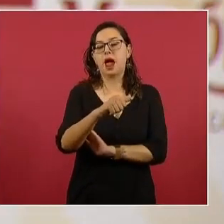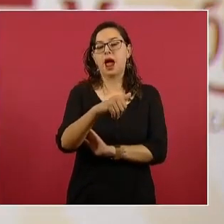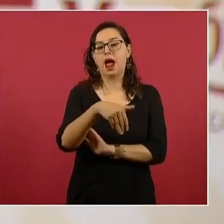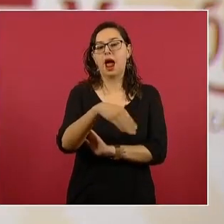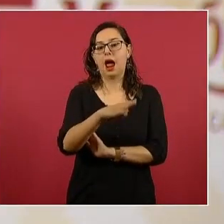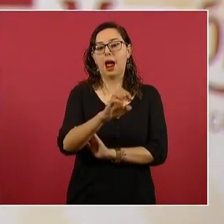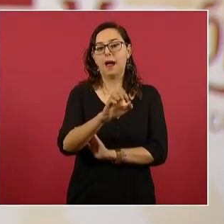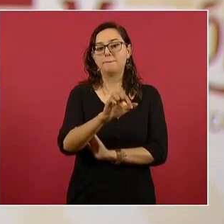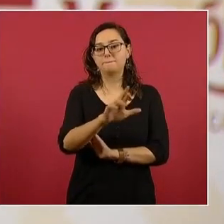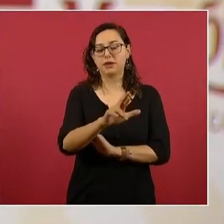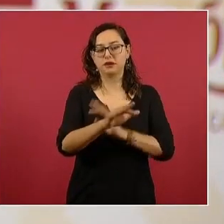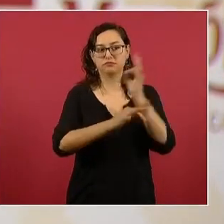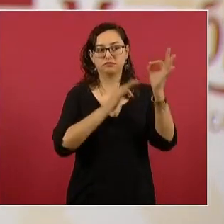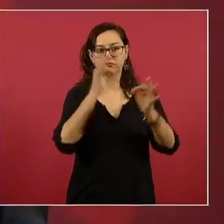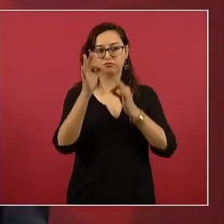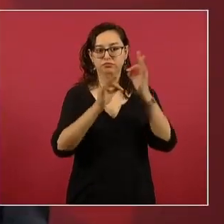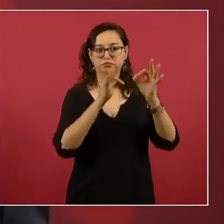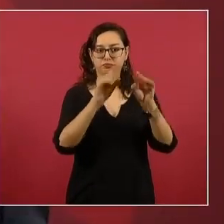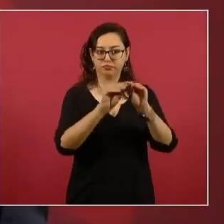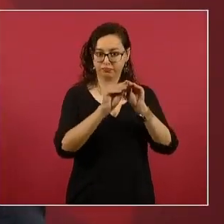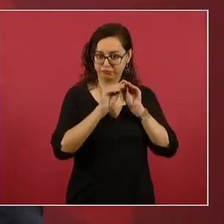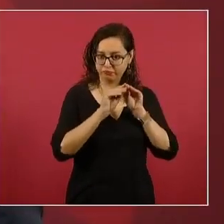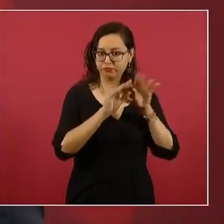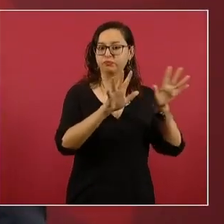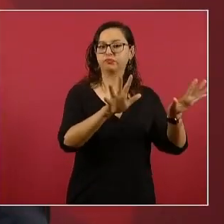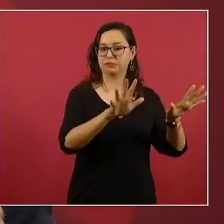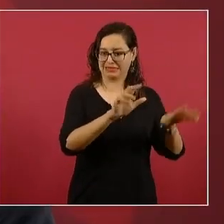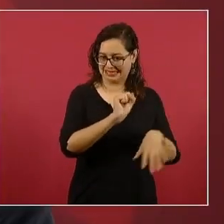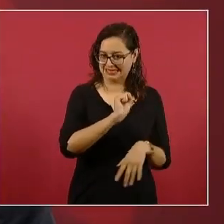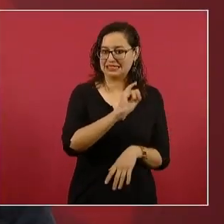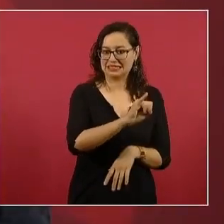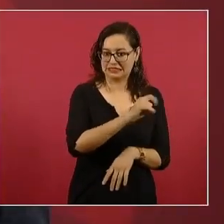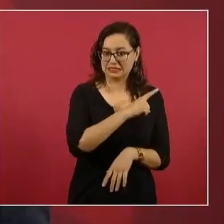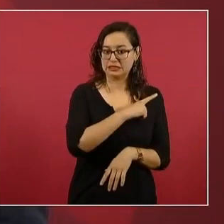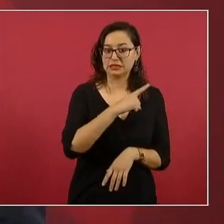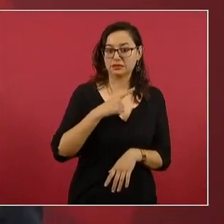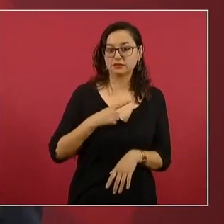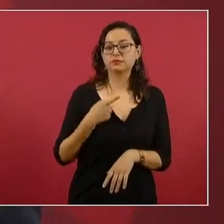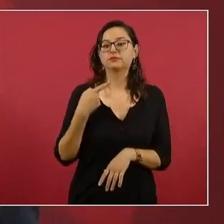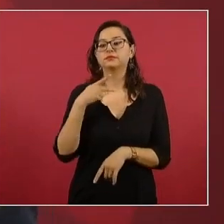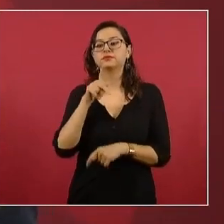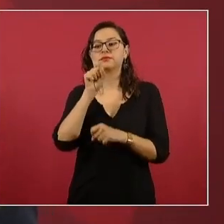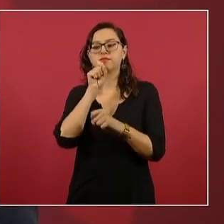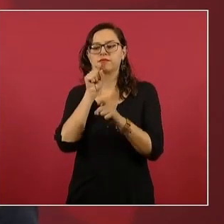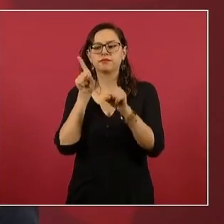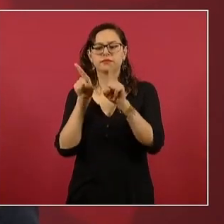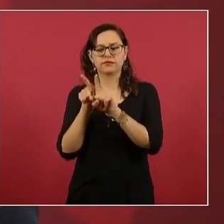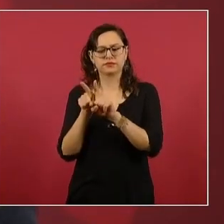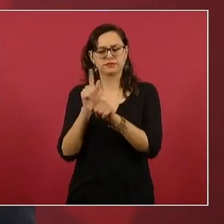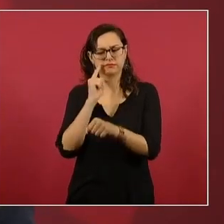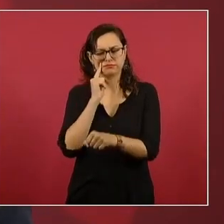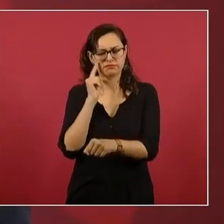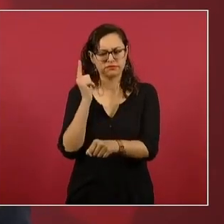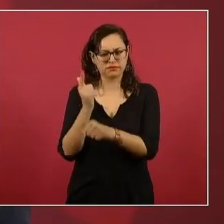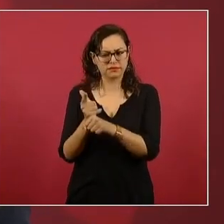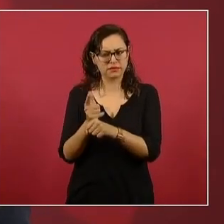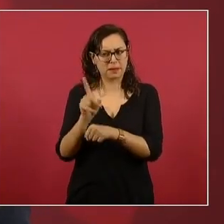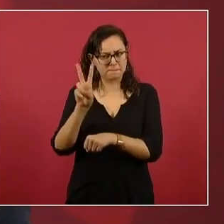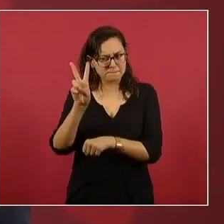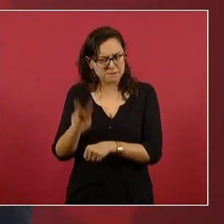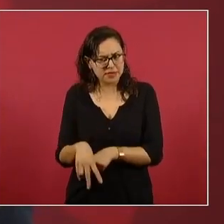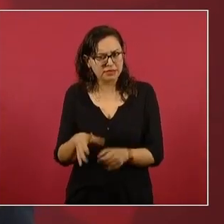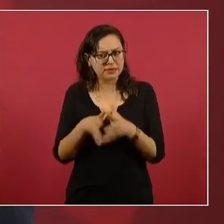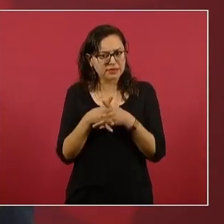localización, para también, sin minimizar el tema, tratar de atemperar y poder también comentar